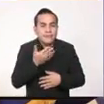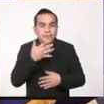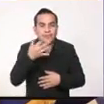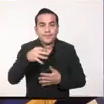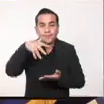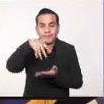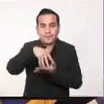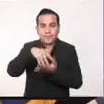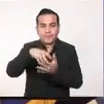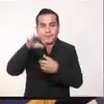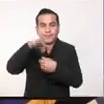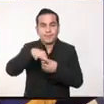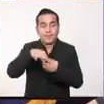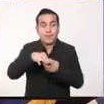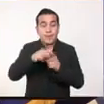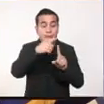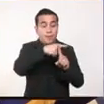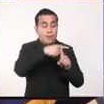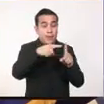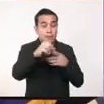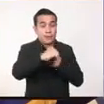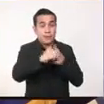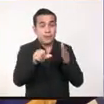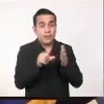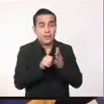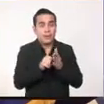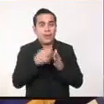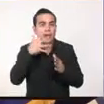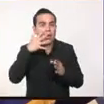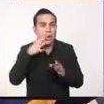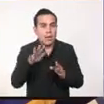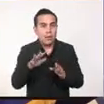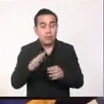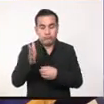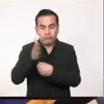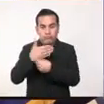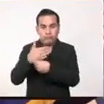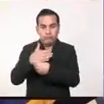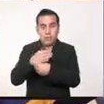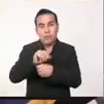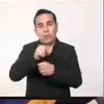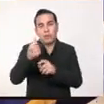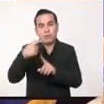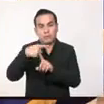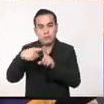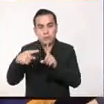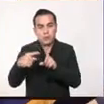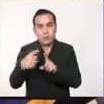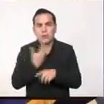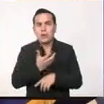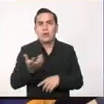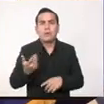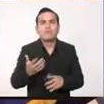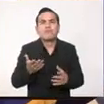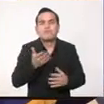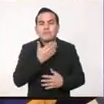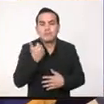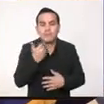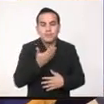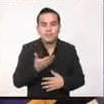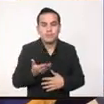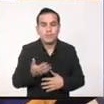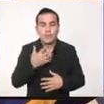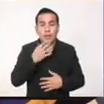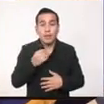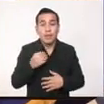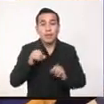si el pueblo hubiera decidido darle la mitad de la asamblea a un partido y la otra mitad dividida en todos los demás,